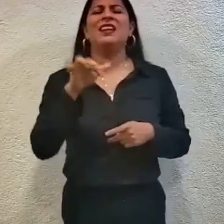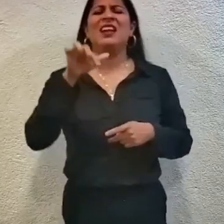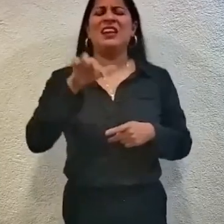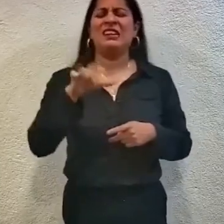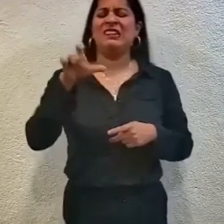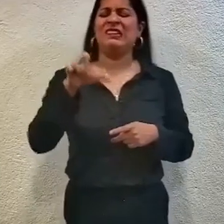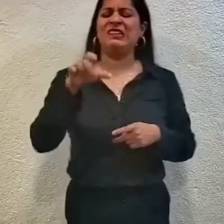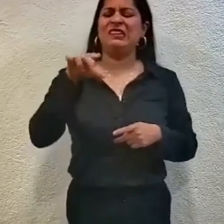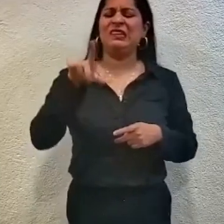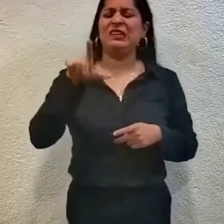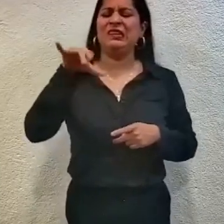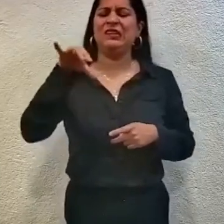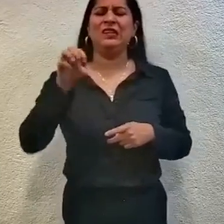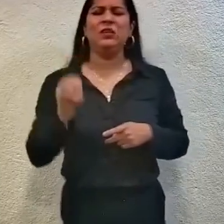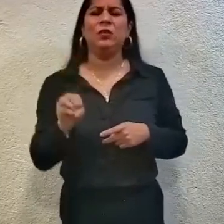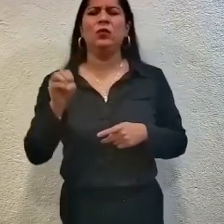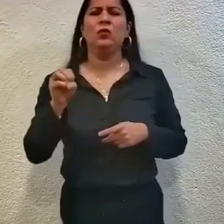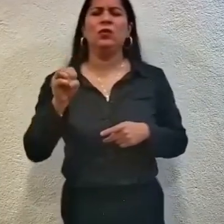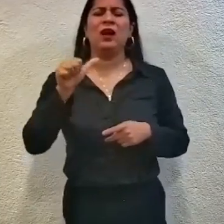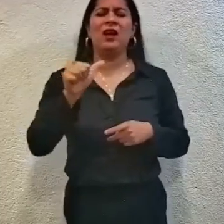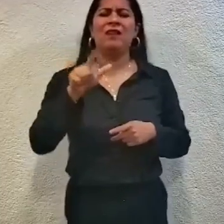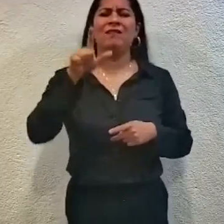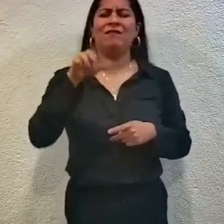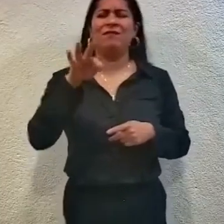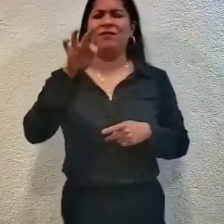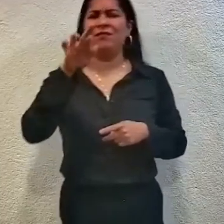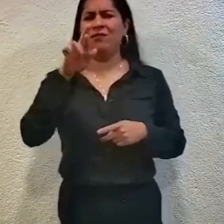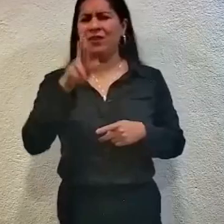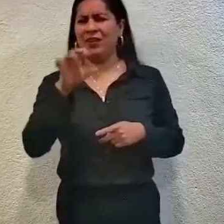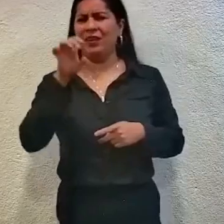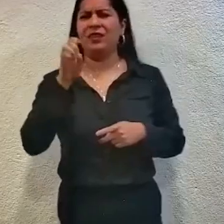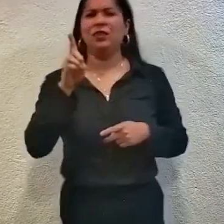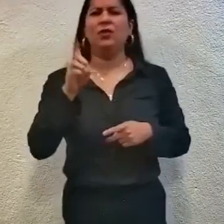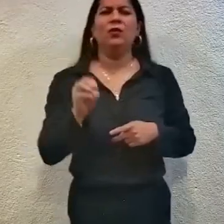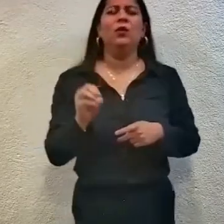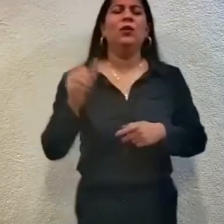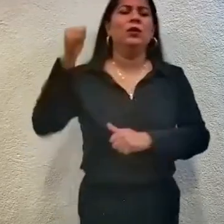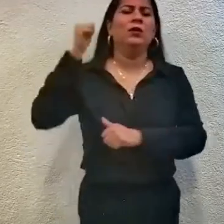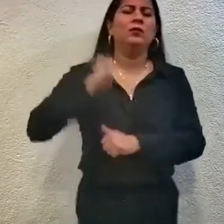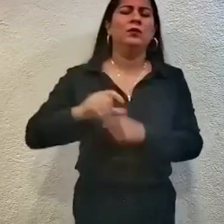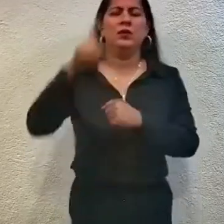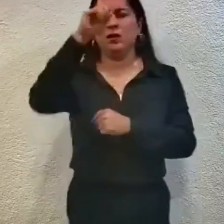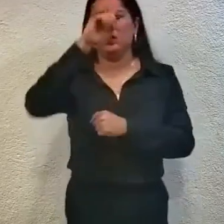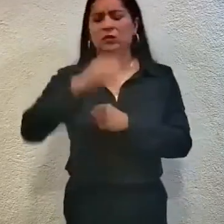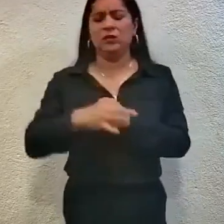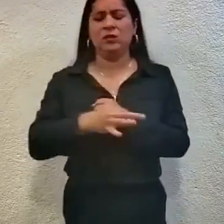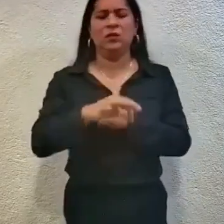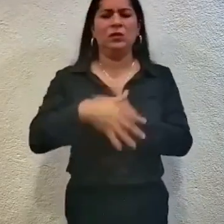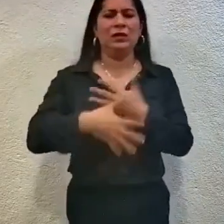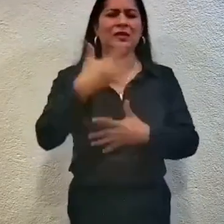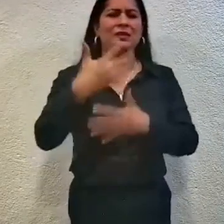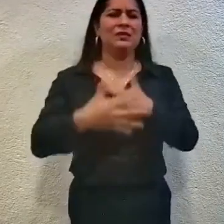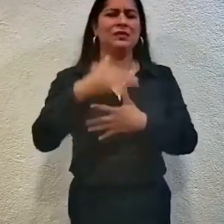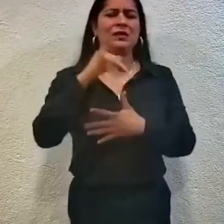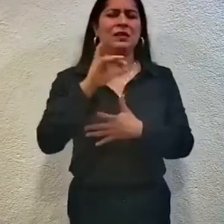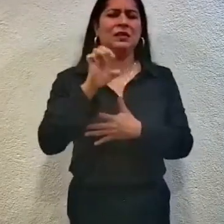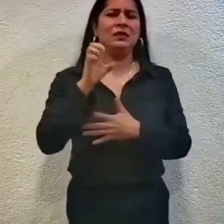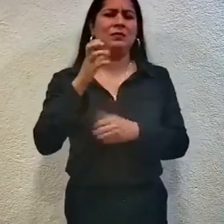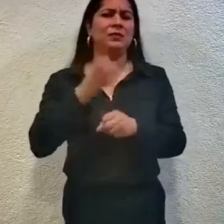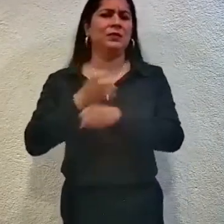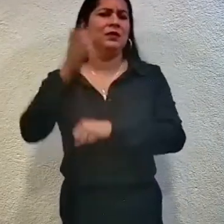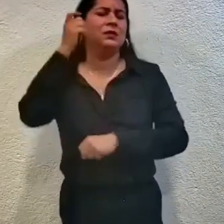Ramírez Jiménez y José Alfredo González Gallardo. La autoridad responsable es el Consejo Distrital Electoral 15 del Instituto Electoral